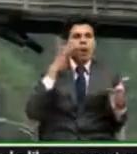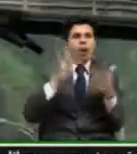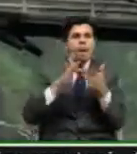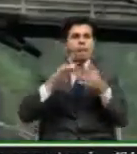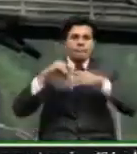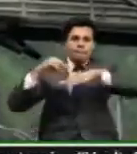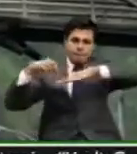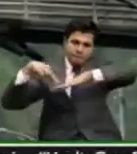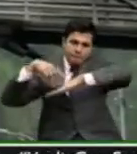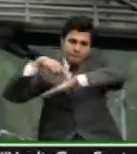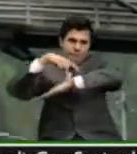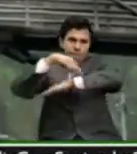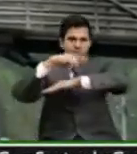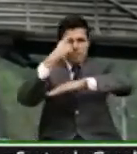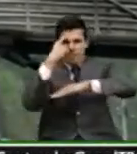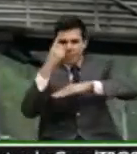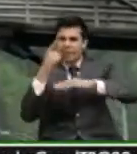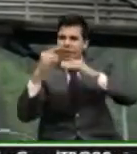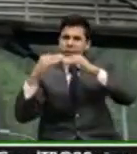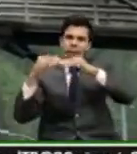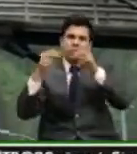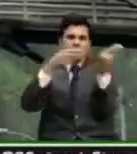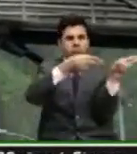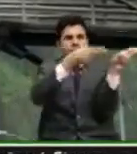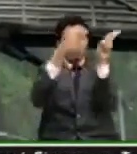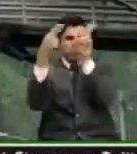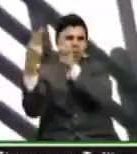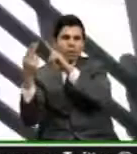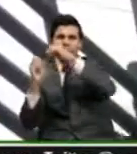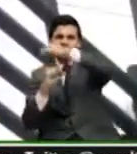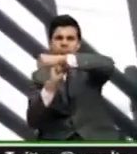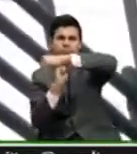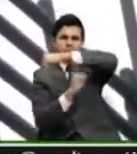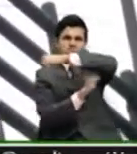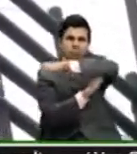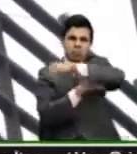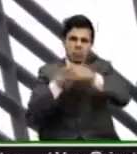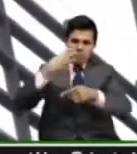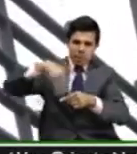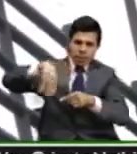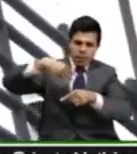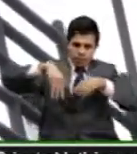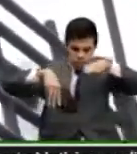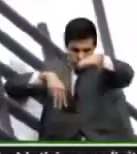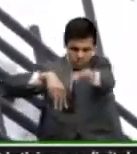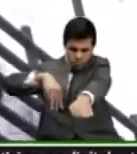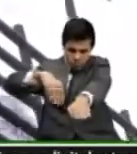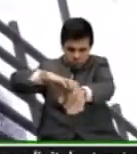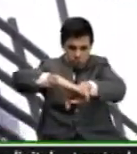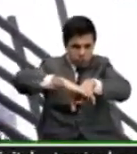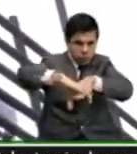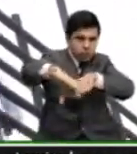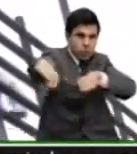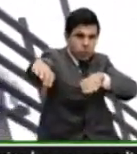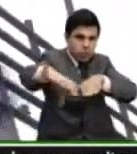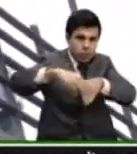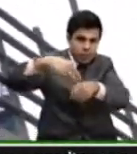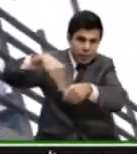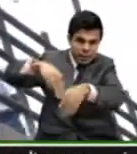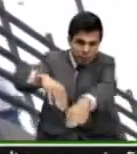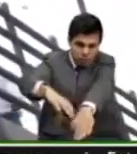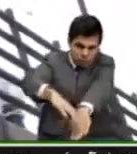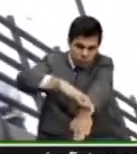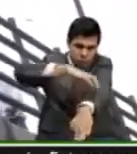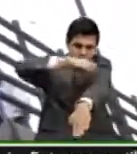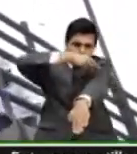lo que se refiere a las plantas que comunican a la rampa que comunica con metro línea con la estación exactamente del palmichal estas pruebas las deberá